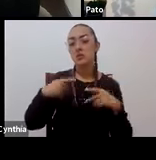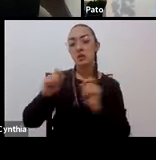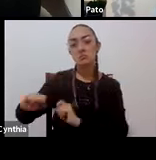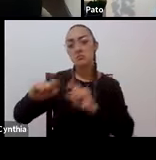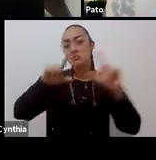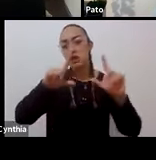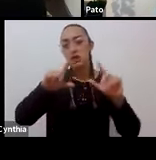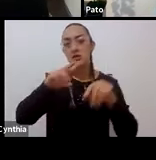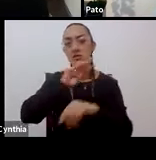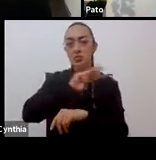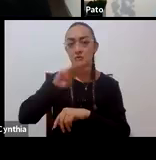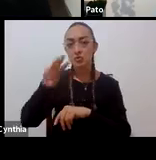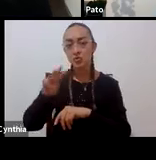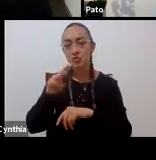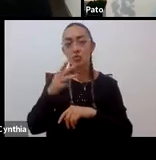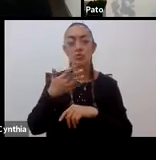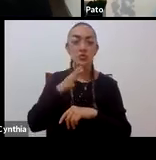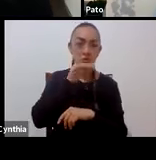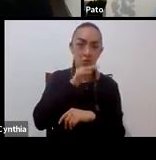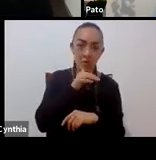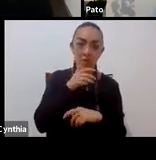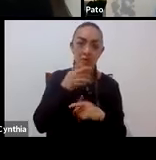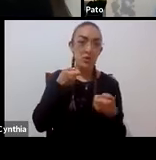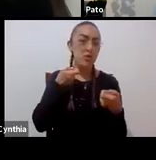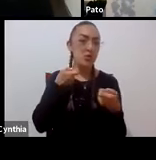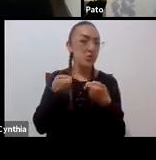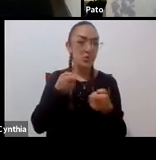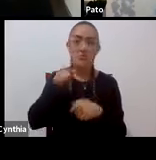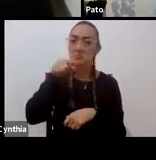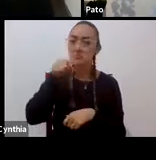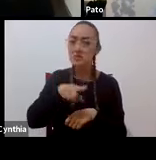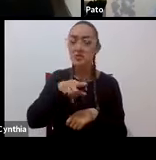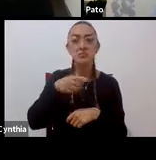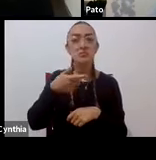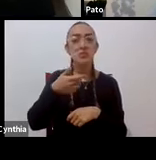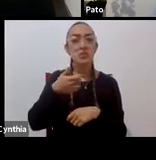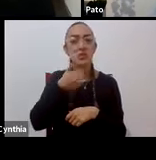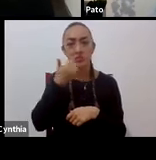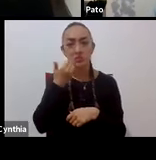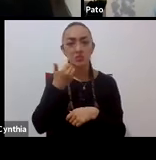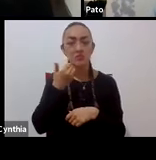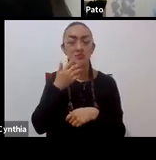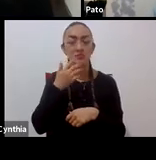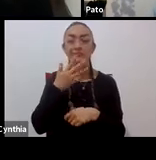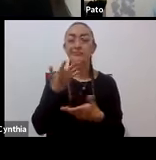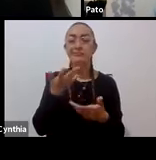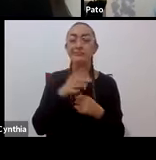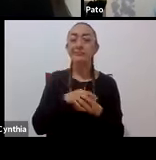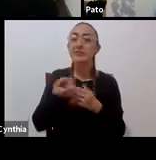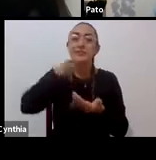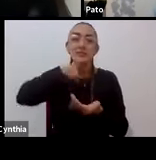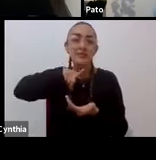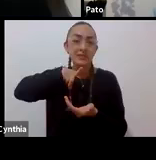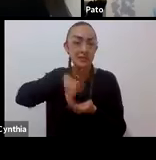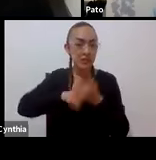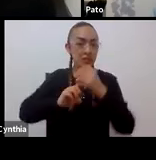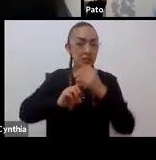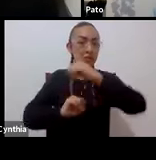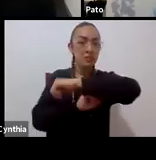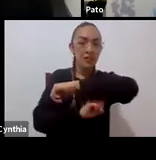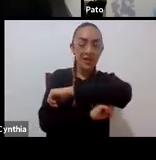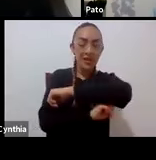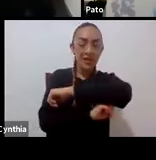indebida, que lo controle la propia comunidad. Y en Pilares no ocurren estos episodios. Prácticamente no